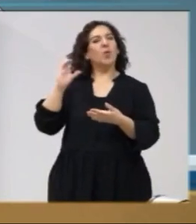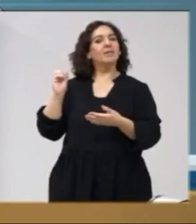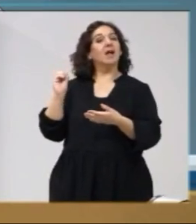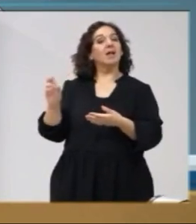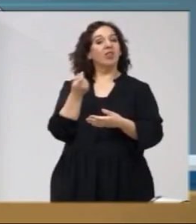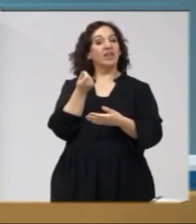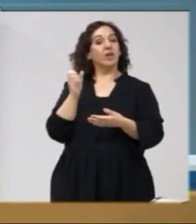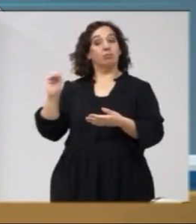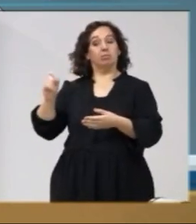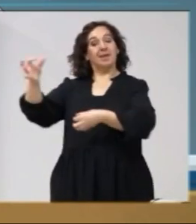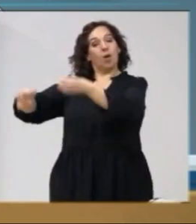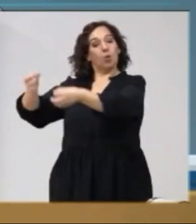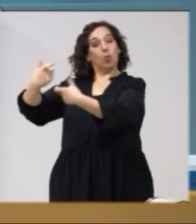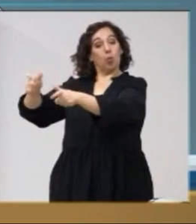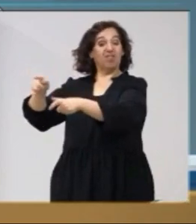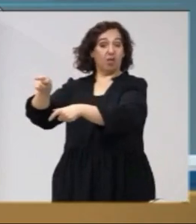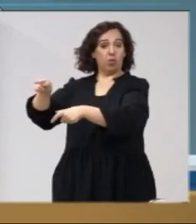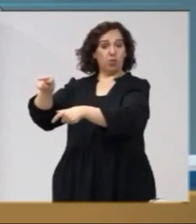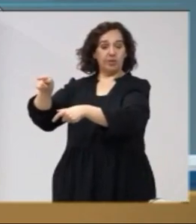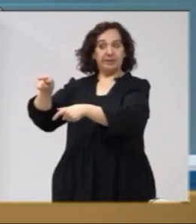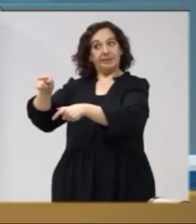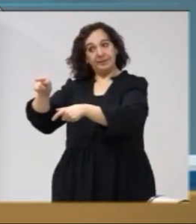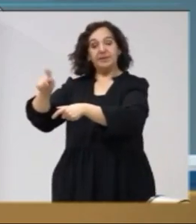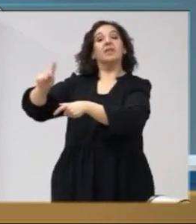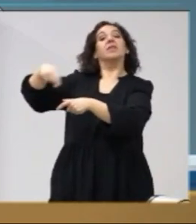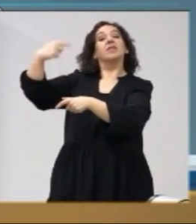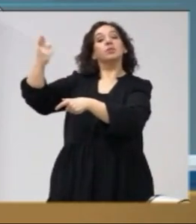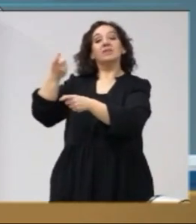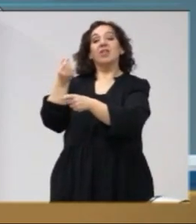para que el juzgado determine